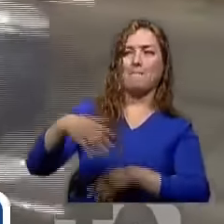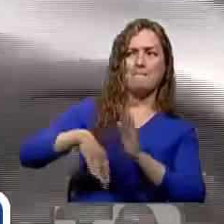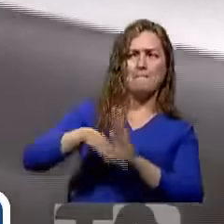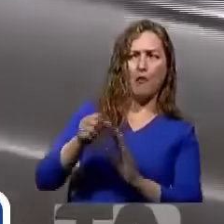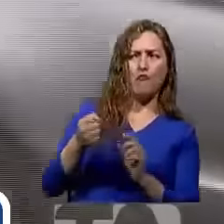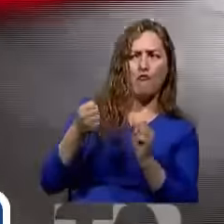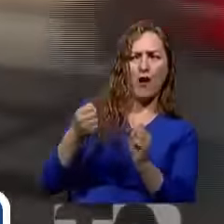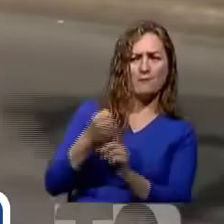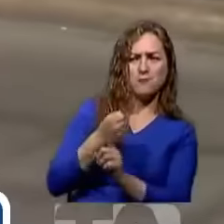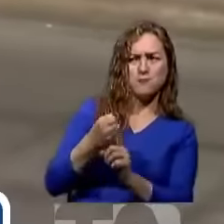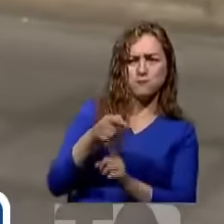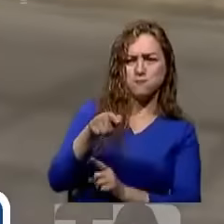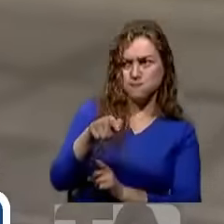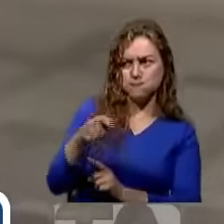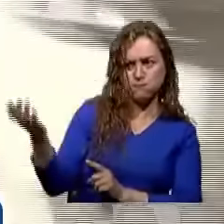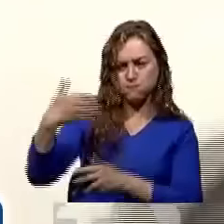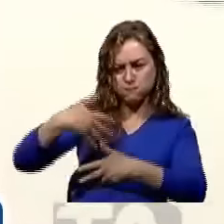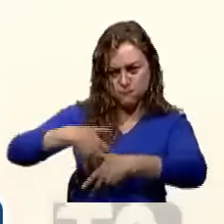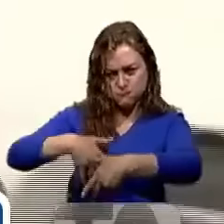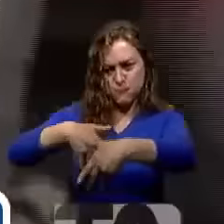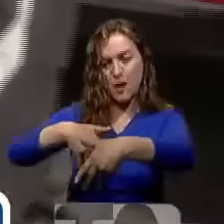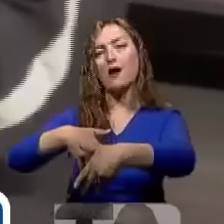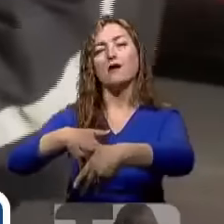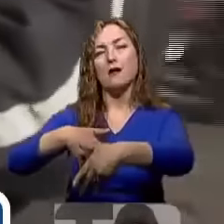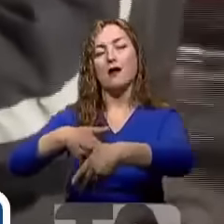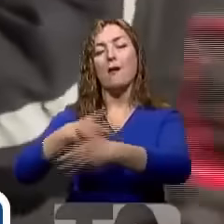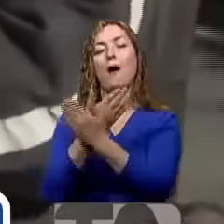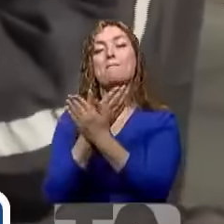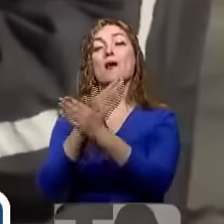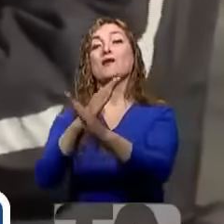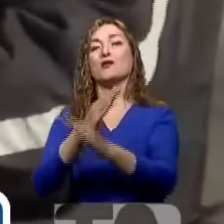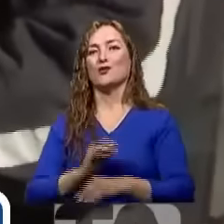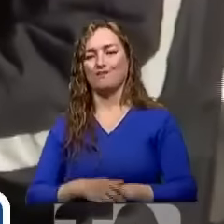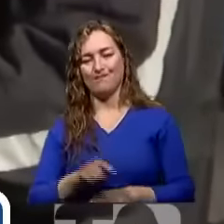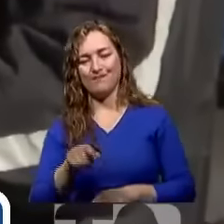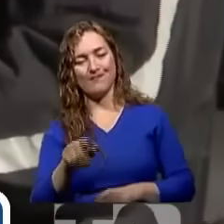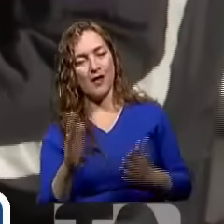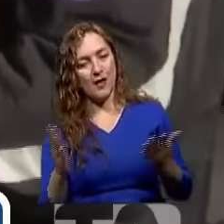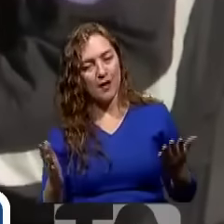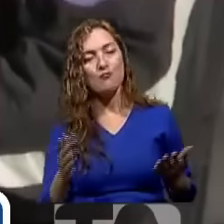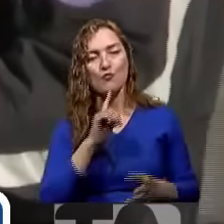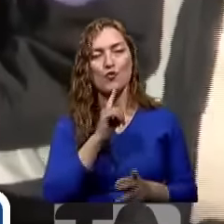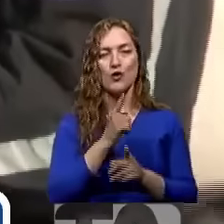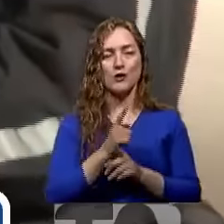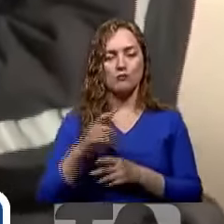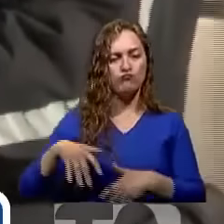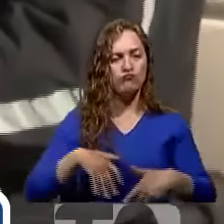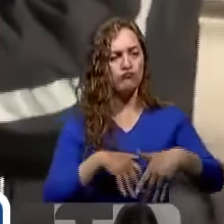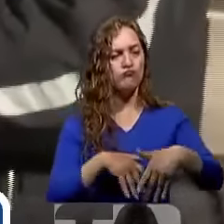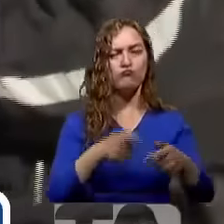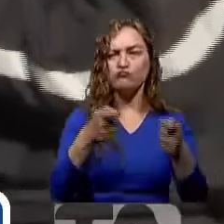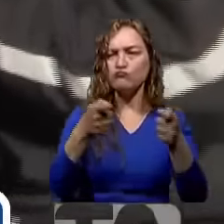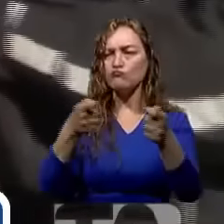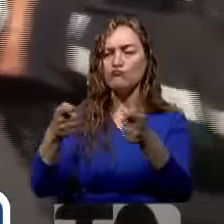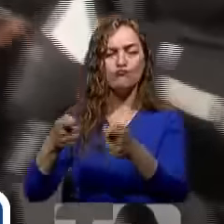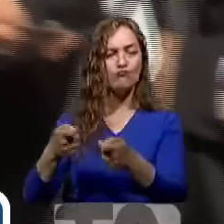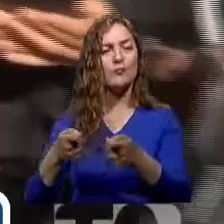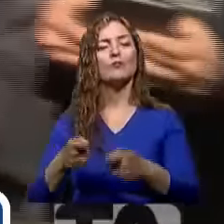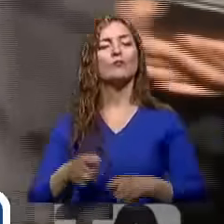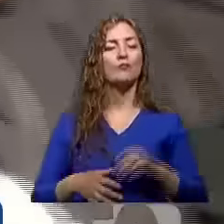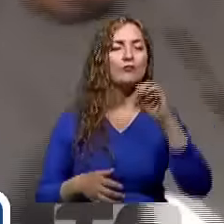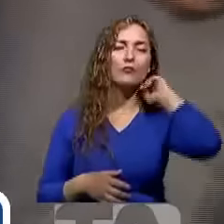finalidad, justamente, repito una vez más, prevenir y predecir el delito. Lo que estamos haciendo en este momento es un